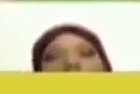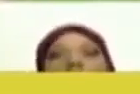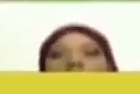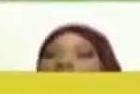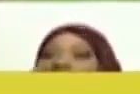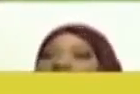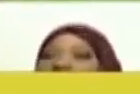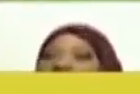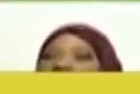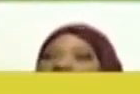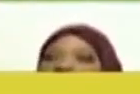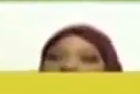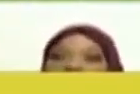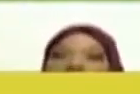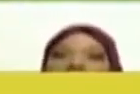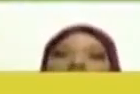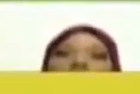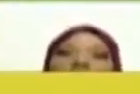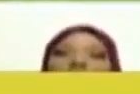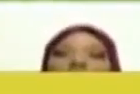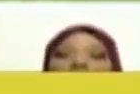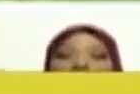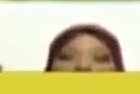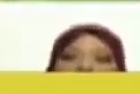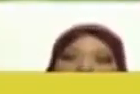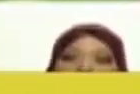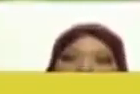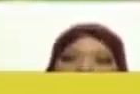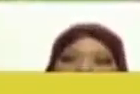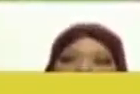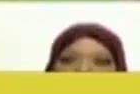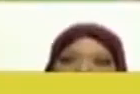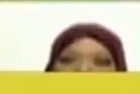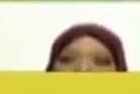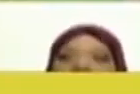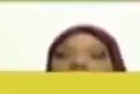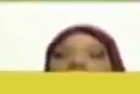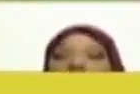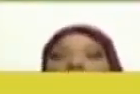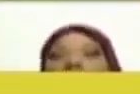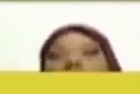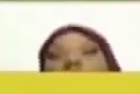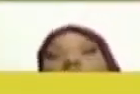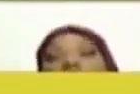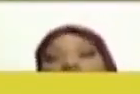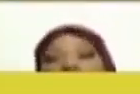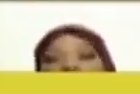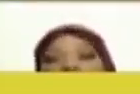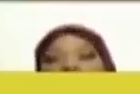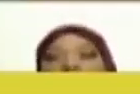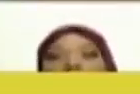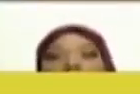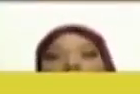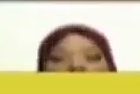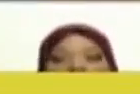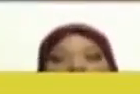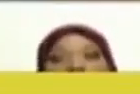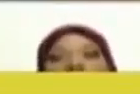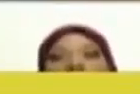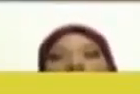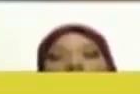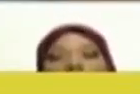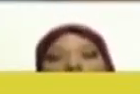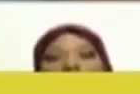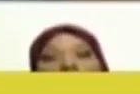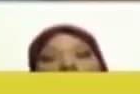esperanza. Ese mapa que tanto ha costado sostener y cuidar, también como